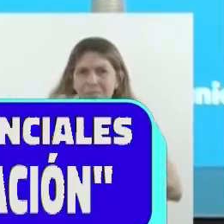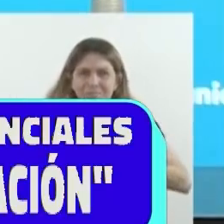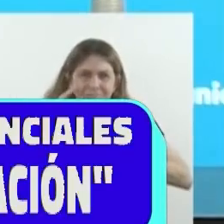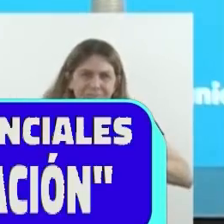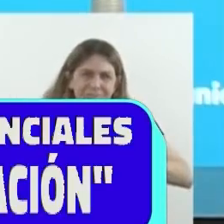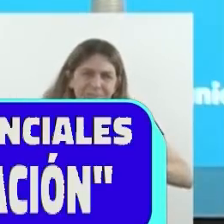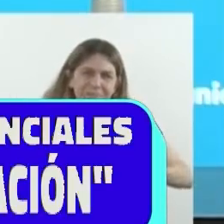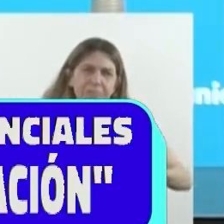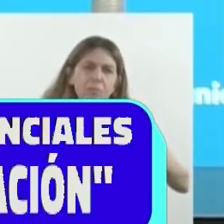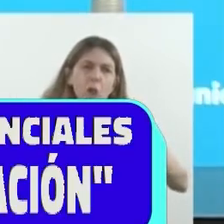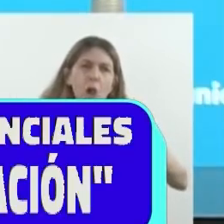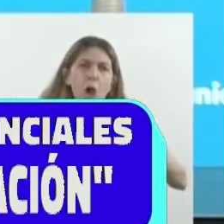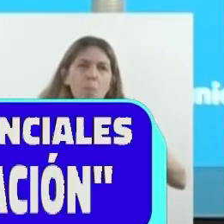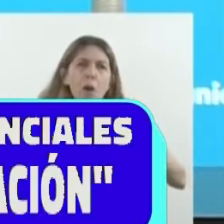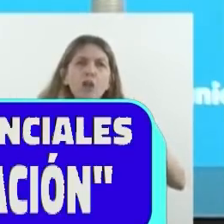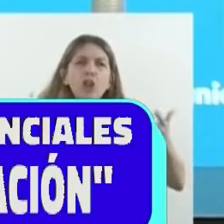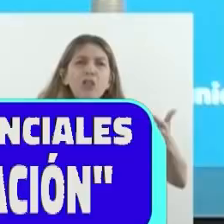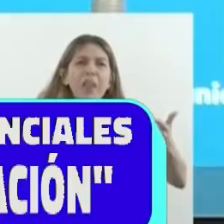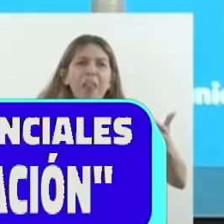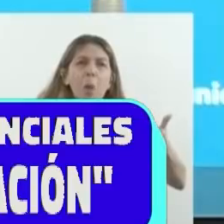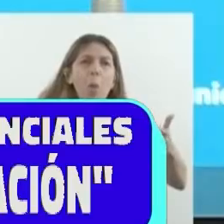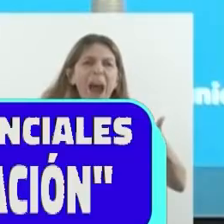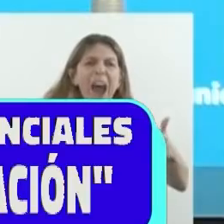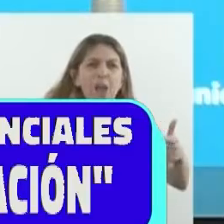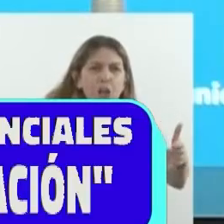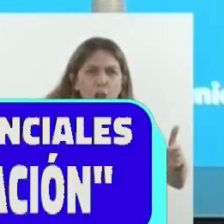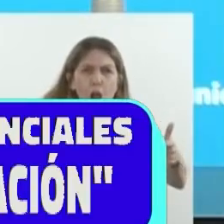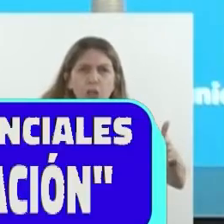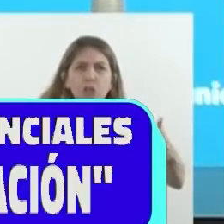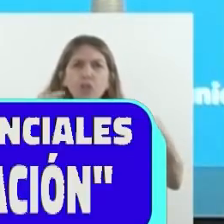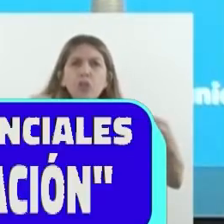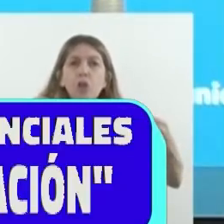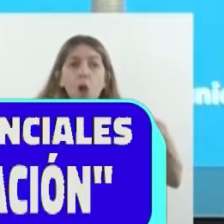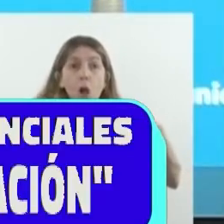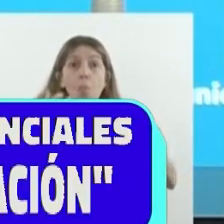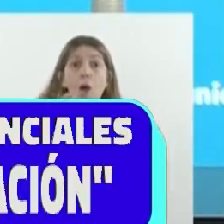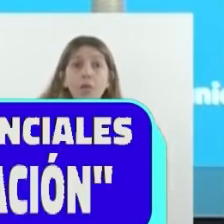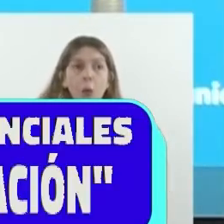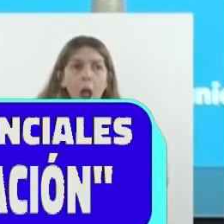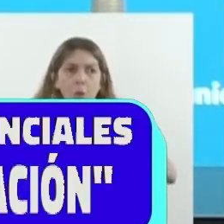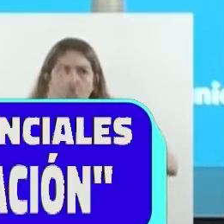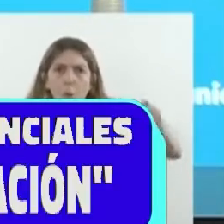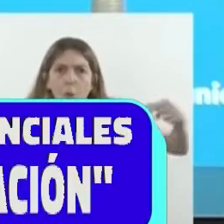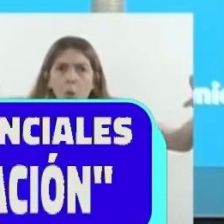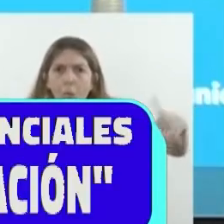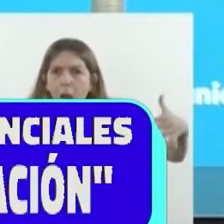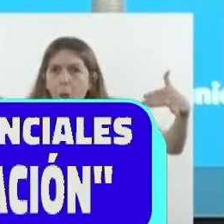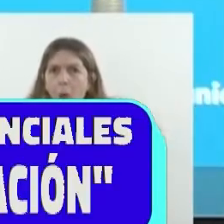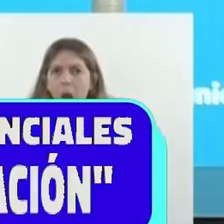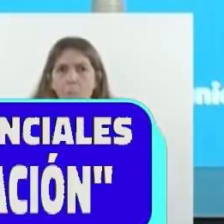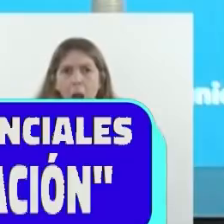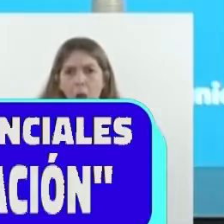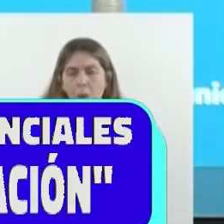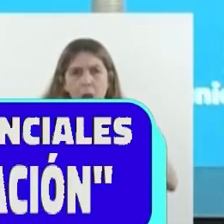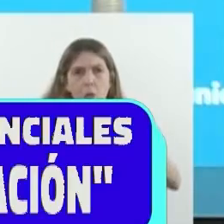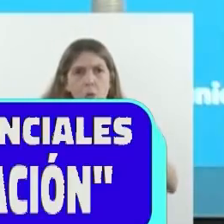genera en cada sociedad la puesta en marcha de la educación presencial. Y es francamente